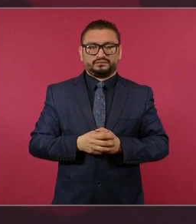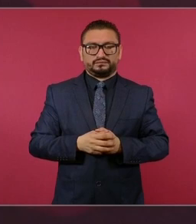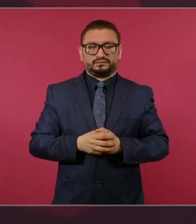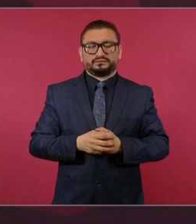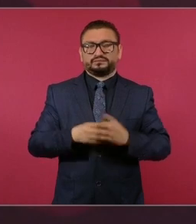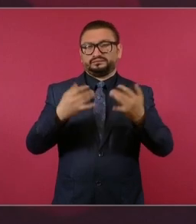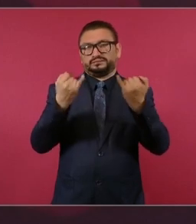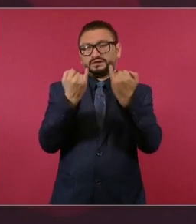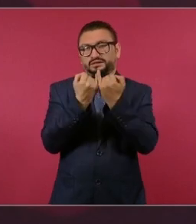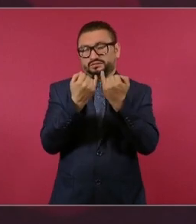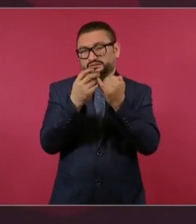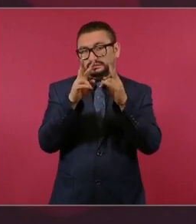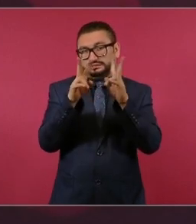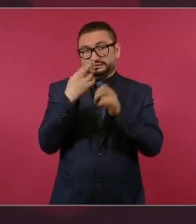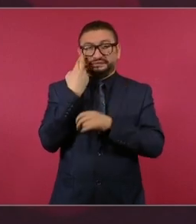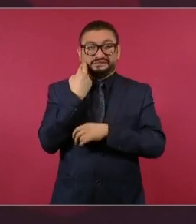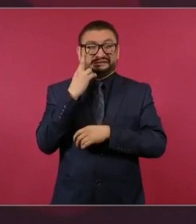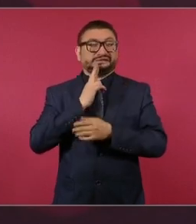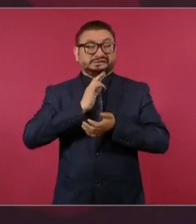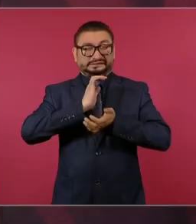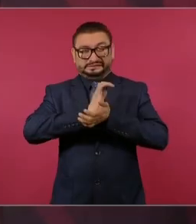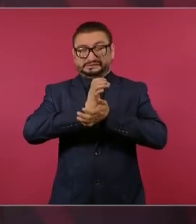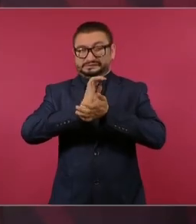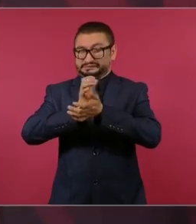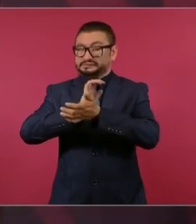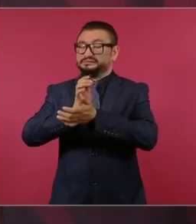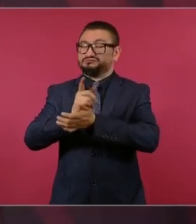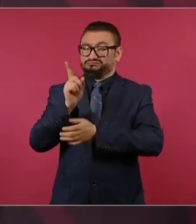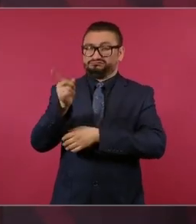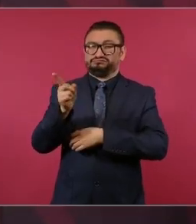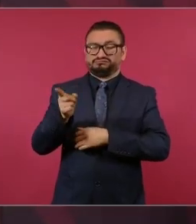lo del racismo estaba ahí,